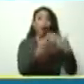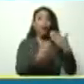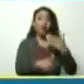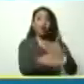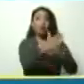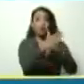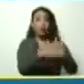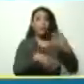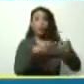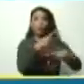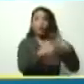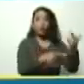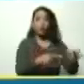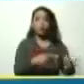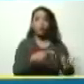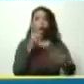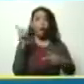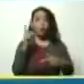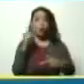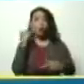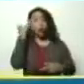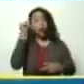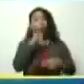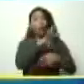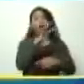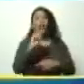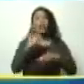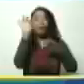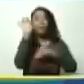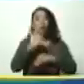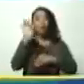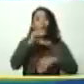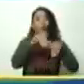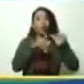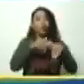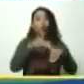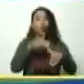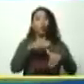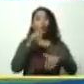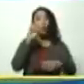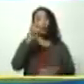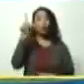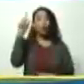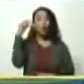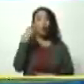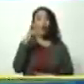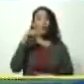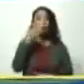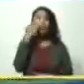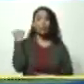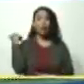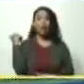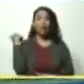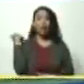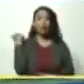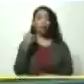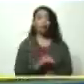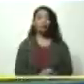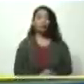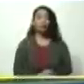progresista formó ellos sacaron el 40% de los votos en las elecciones del 21 de noviembre pasado del año pasado